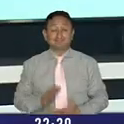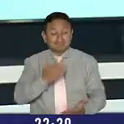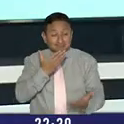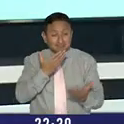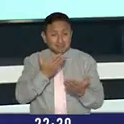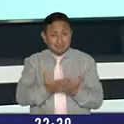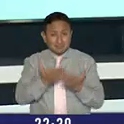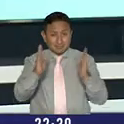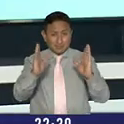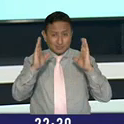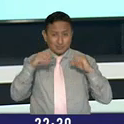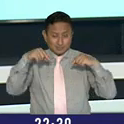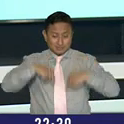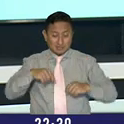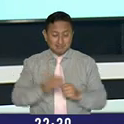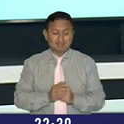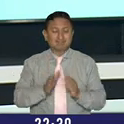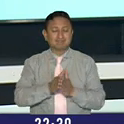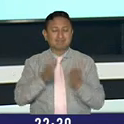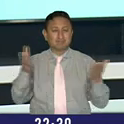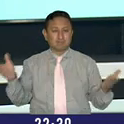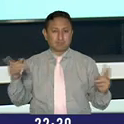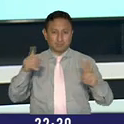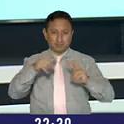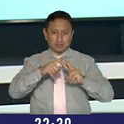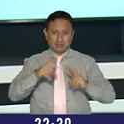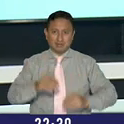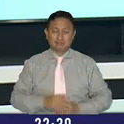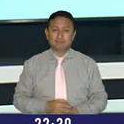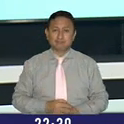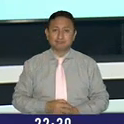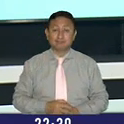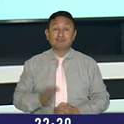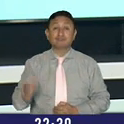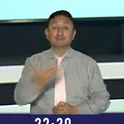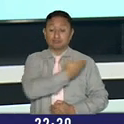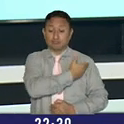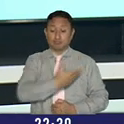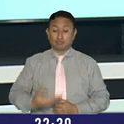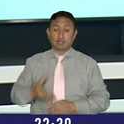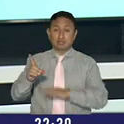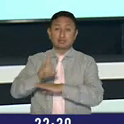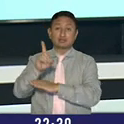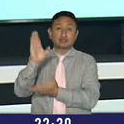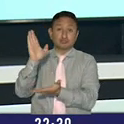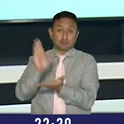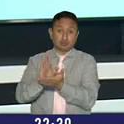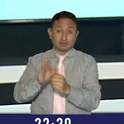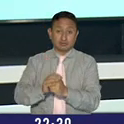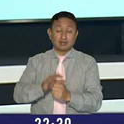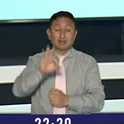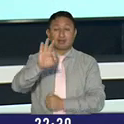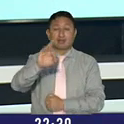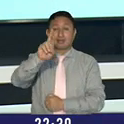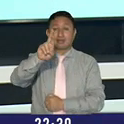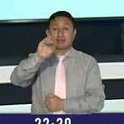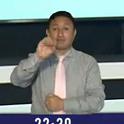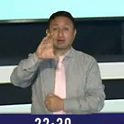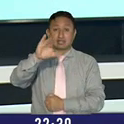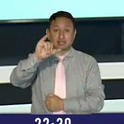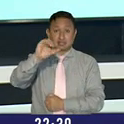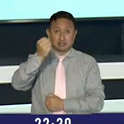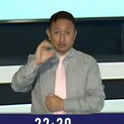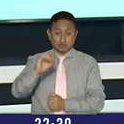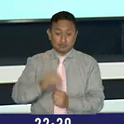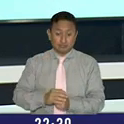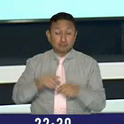Gracias por seguir en sintonía de la emisión estelar del Comercio TV. El presidente del directorio del IES, Francisco Cepeda, indicó que se